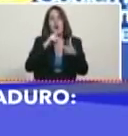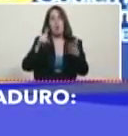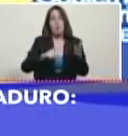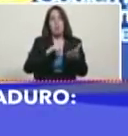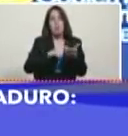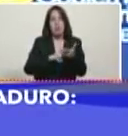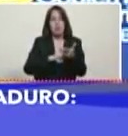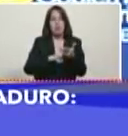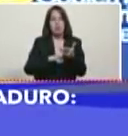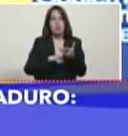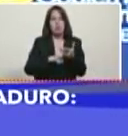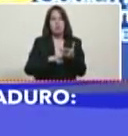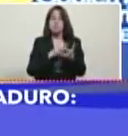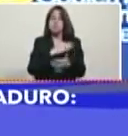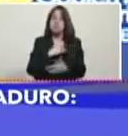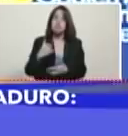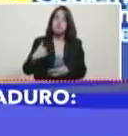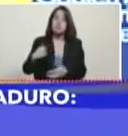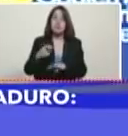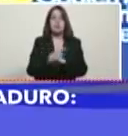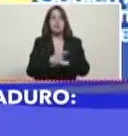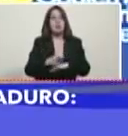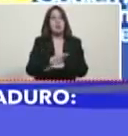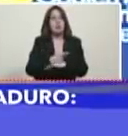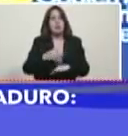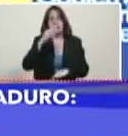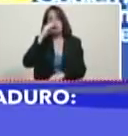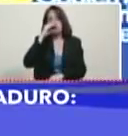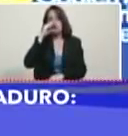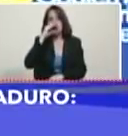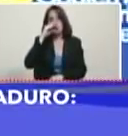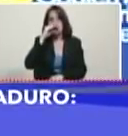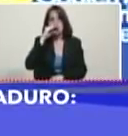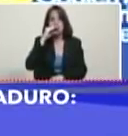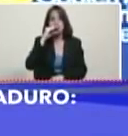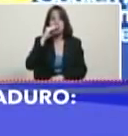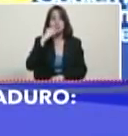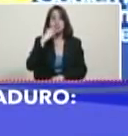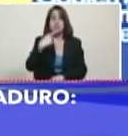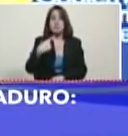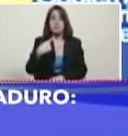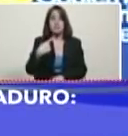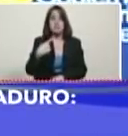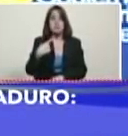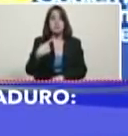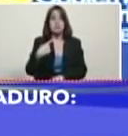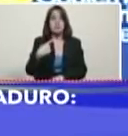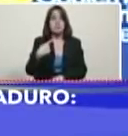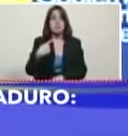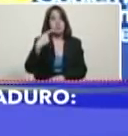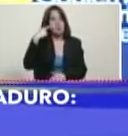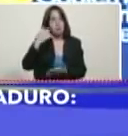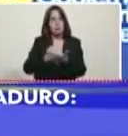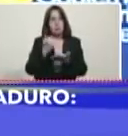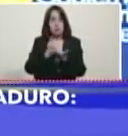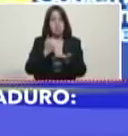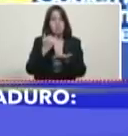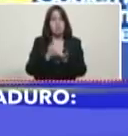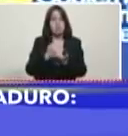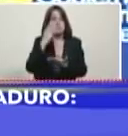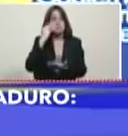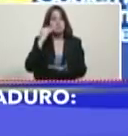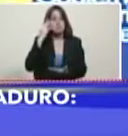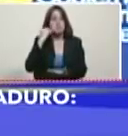campo alimentario. Yo quisiera que el gobernador Héctor Rodríguez, con su experiencia exitosa, lo estuvimos comprobando en estos días, en